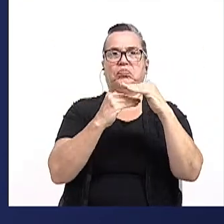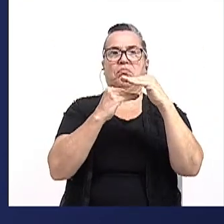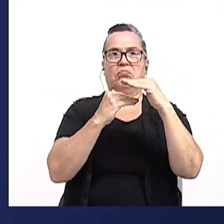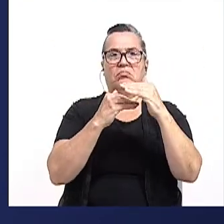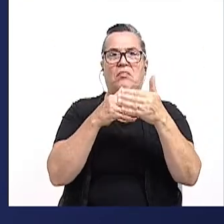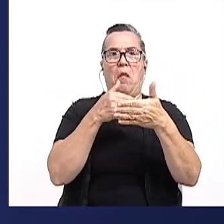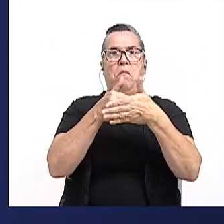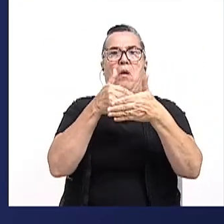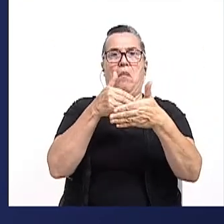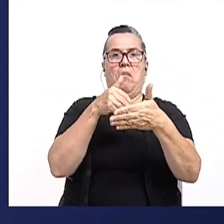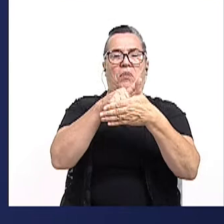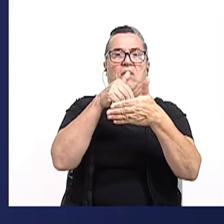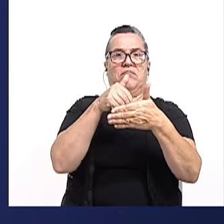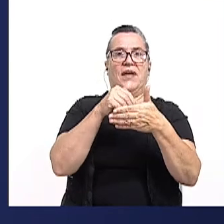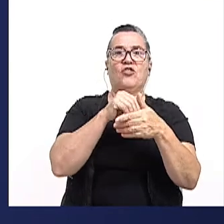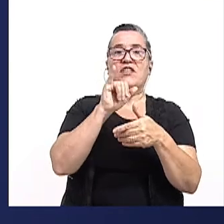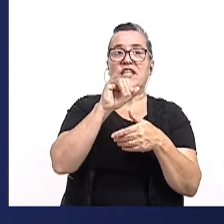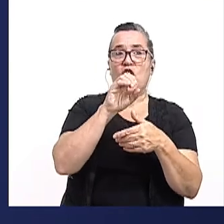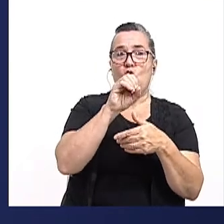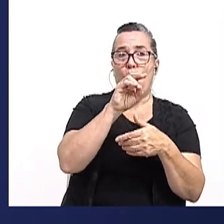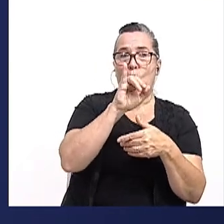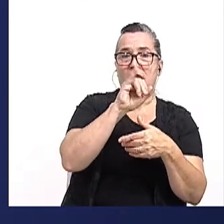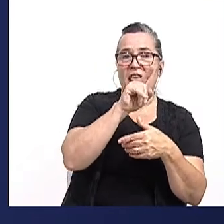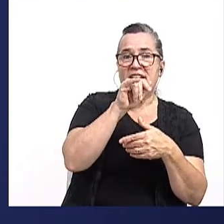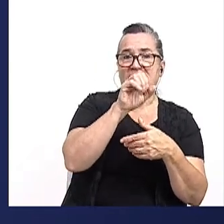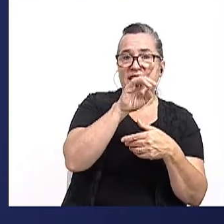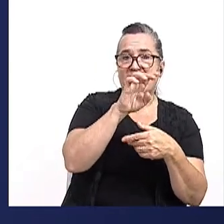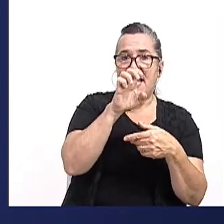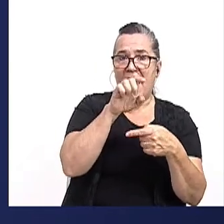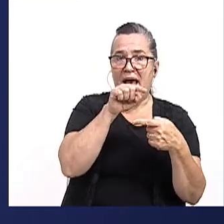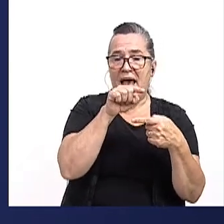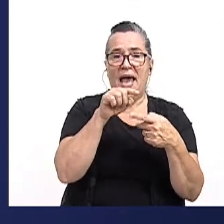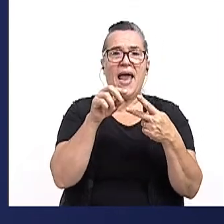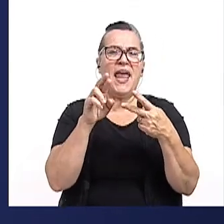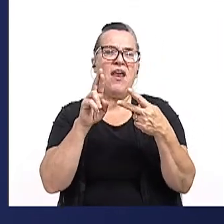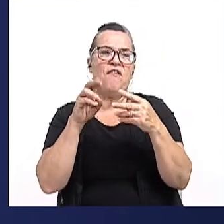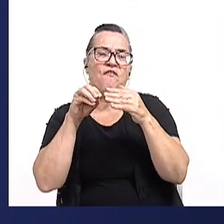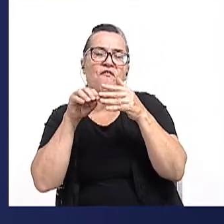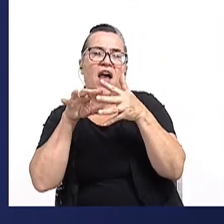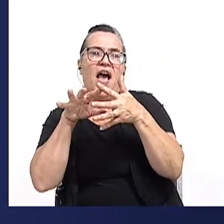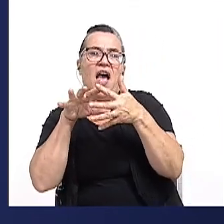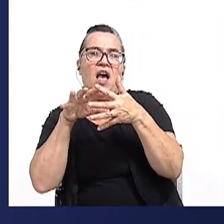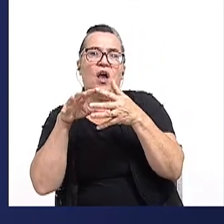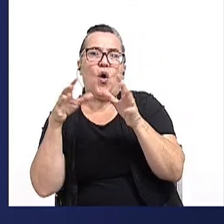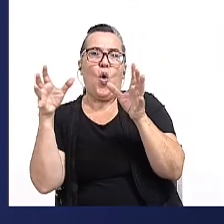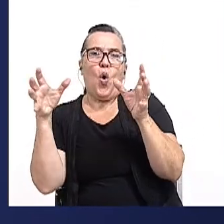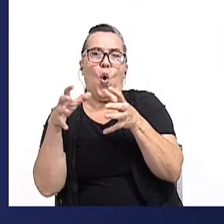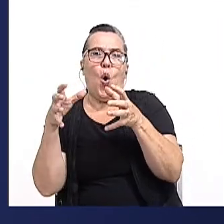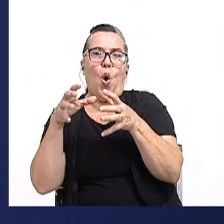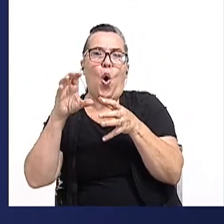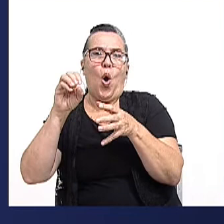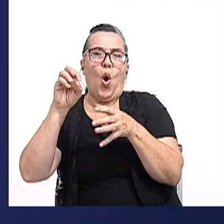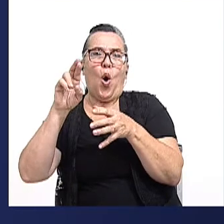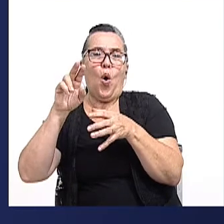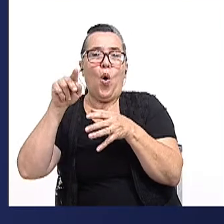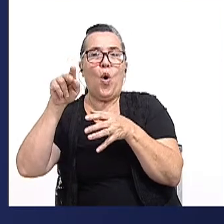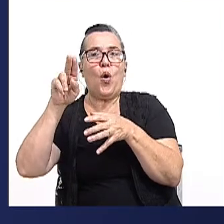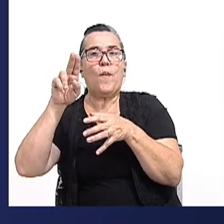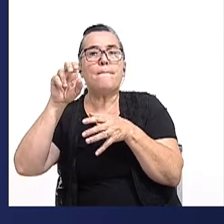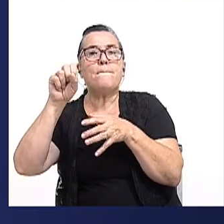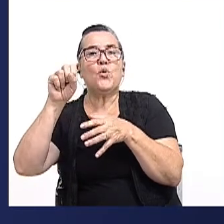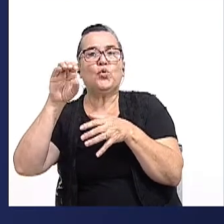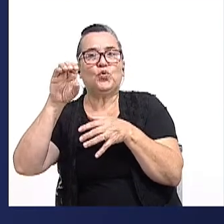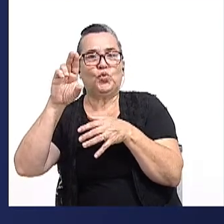entonces, recordemos que es ionizante y que es una radiación corpuscular. Pero